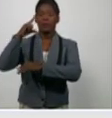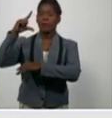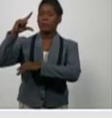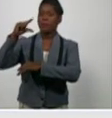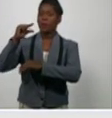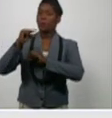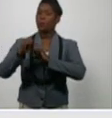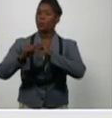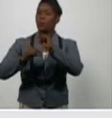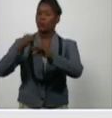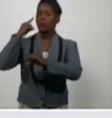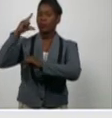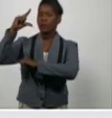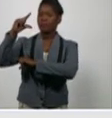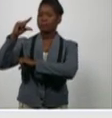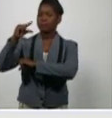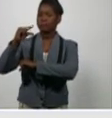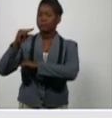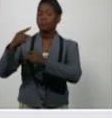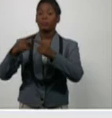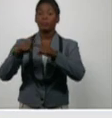pero Guantánamo con una tasa de